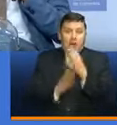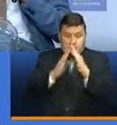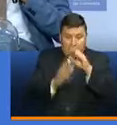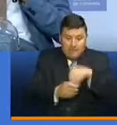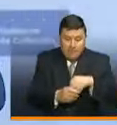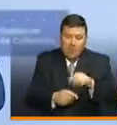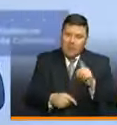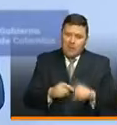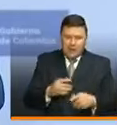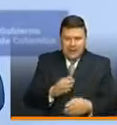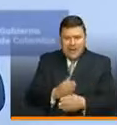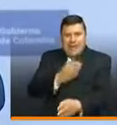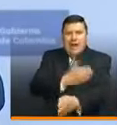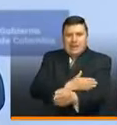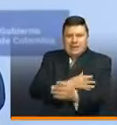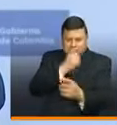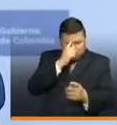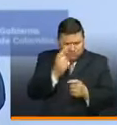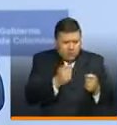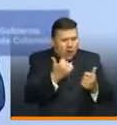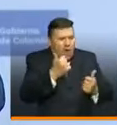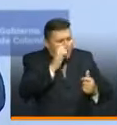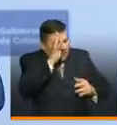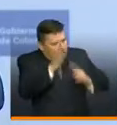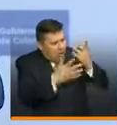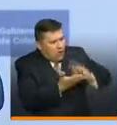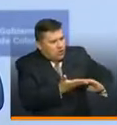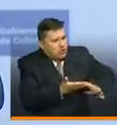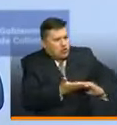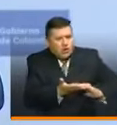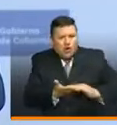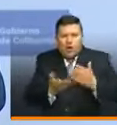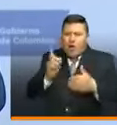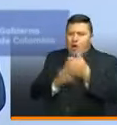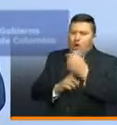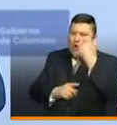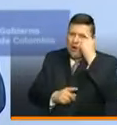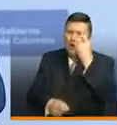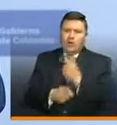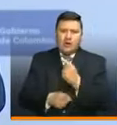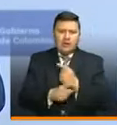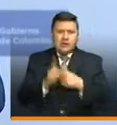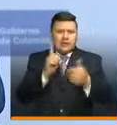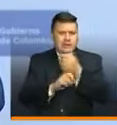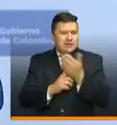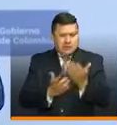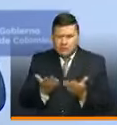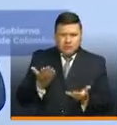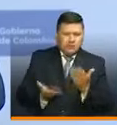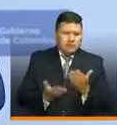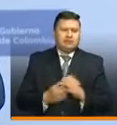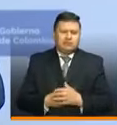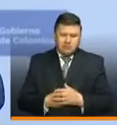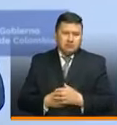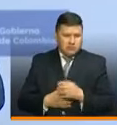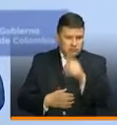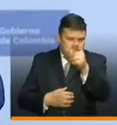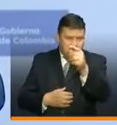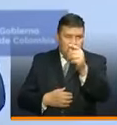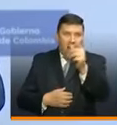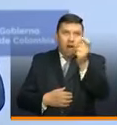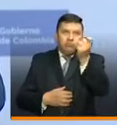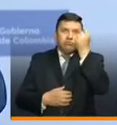empezar con tiempo de antelación a identificar soluciones que permitieran justamente ese encuentro intermedio y tú lo